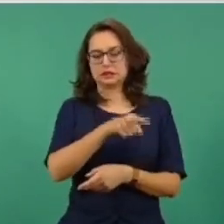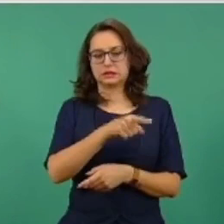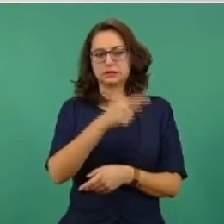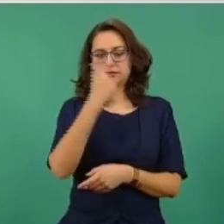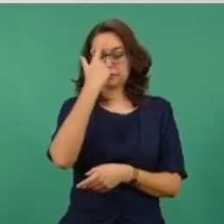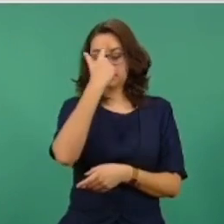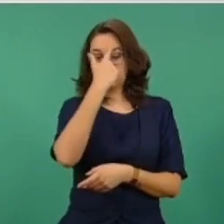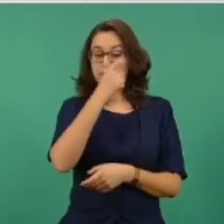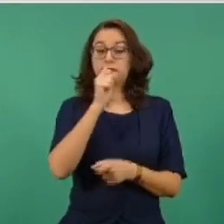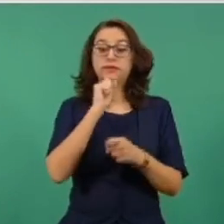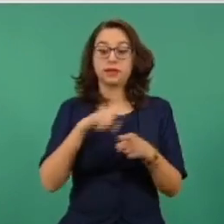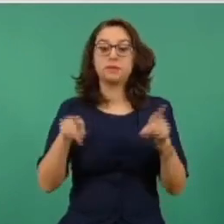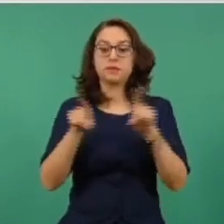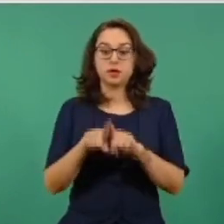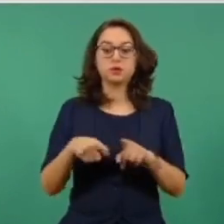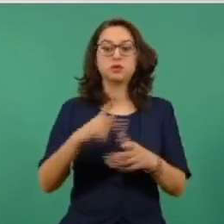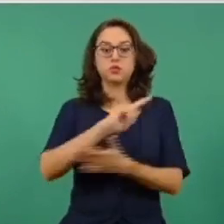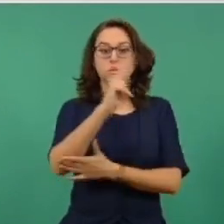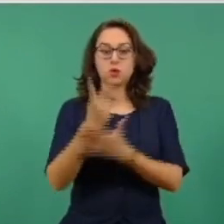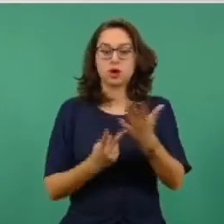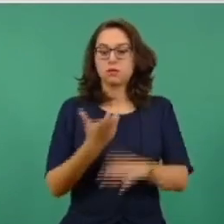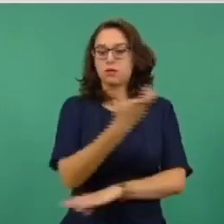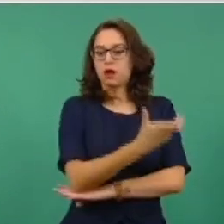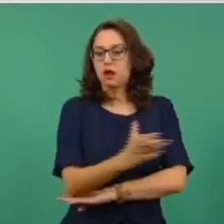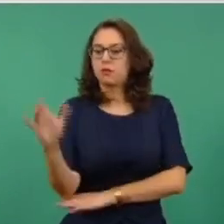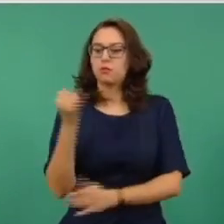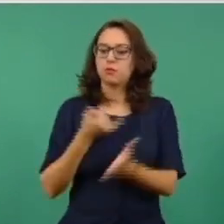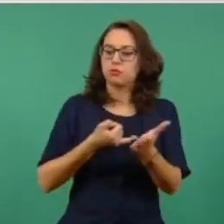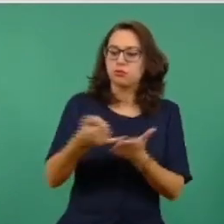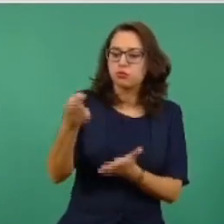el programa Sembrando Vida.